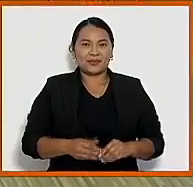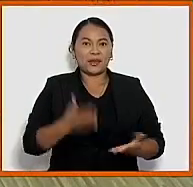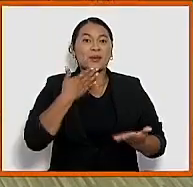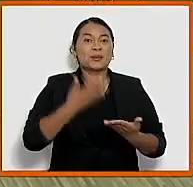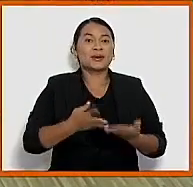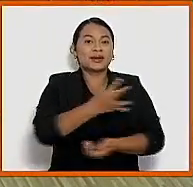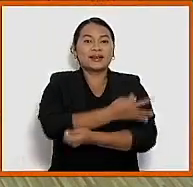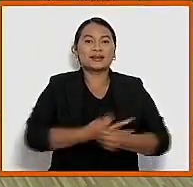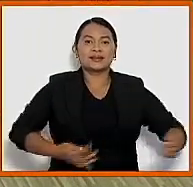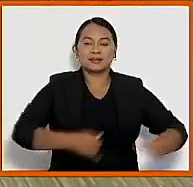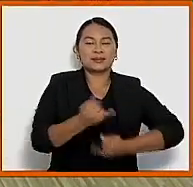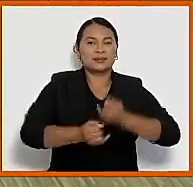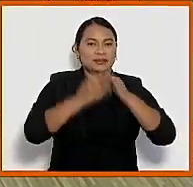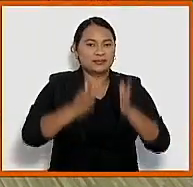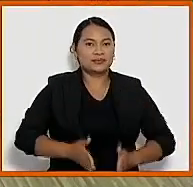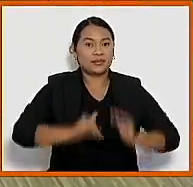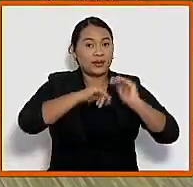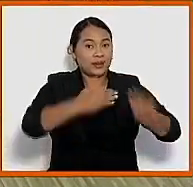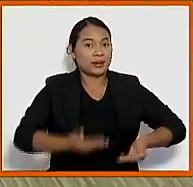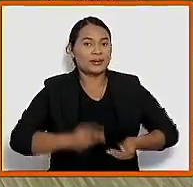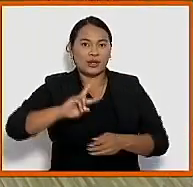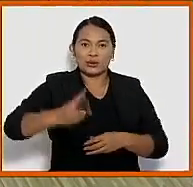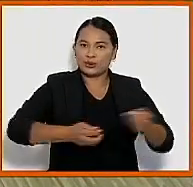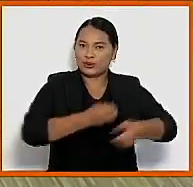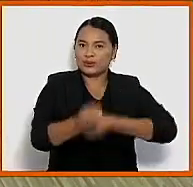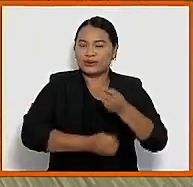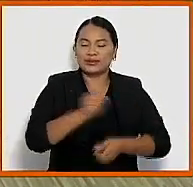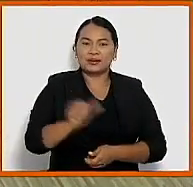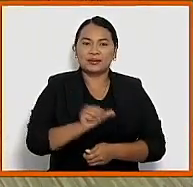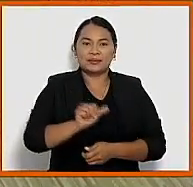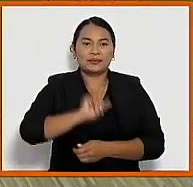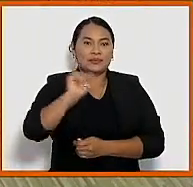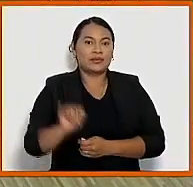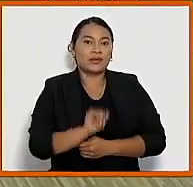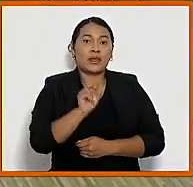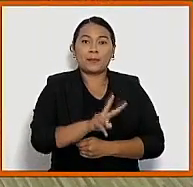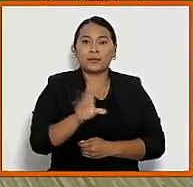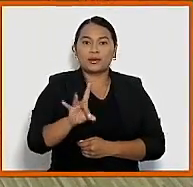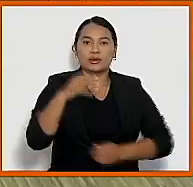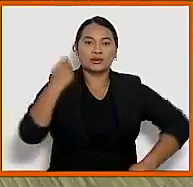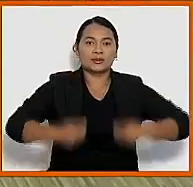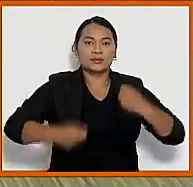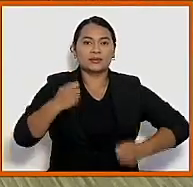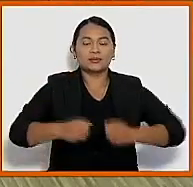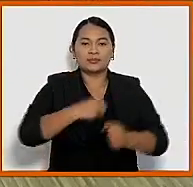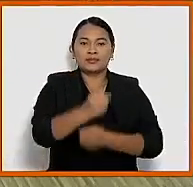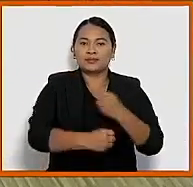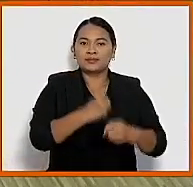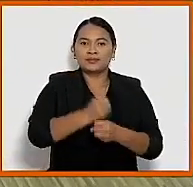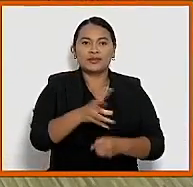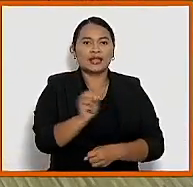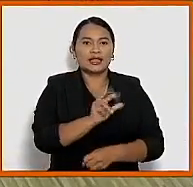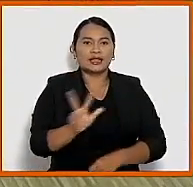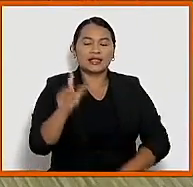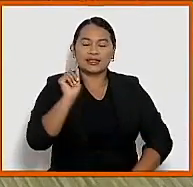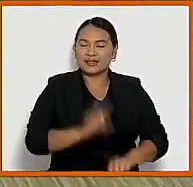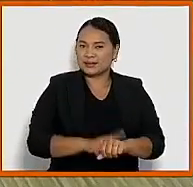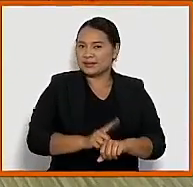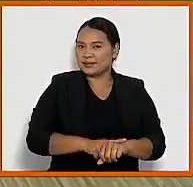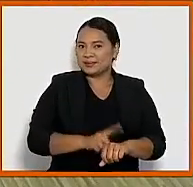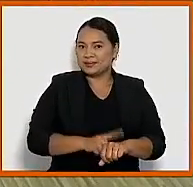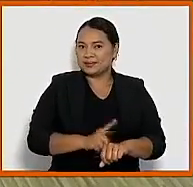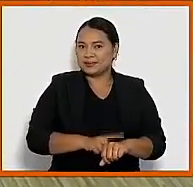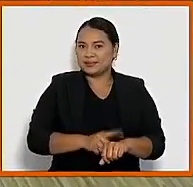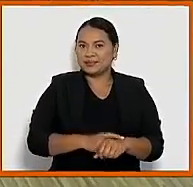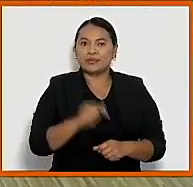Buenas tardes, queridos jugadores. Bienvenidos a nuestro segundo sorteo de hoy, jueves 28 de septiembre del año 2023. El reloj marca en